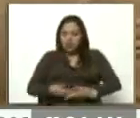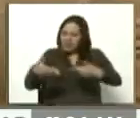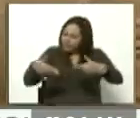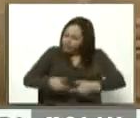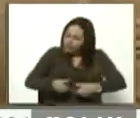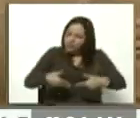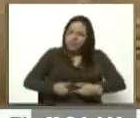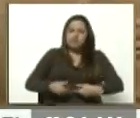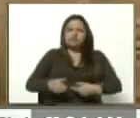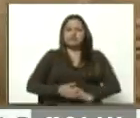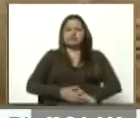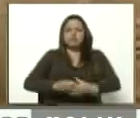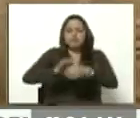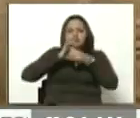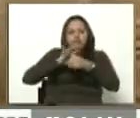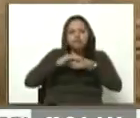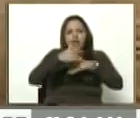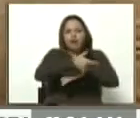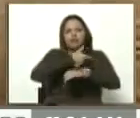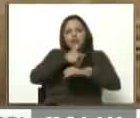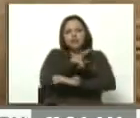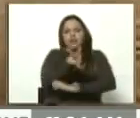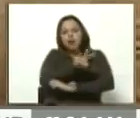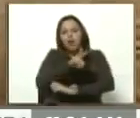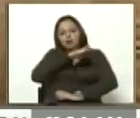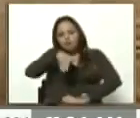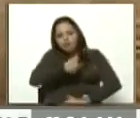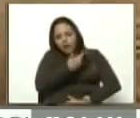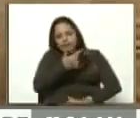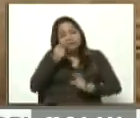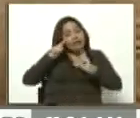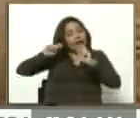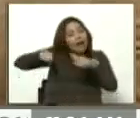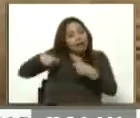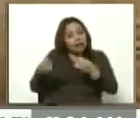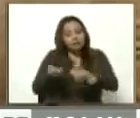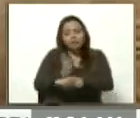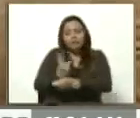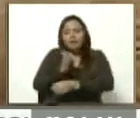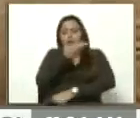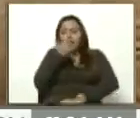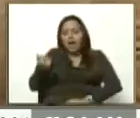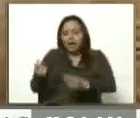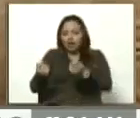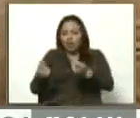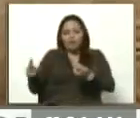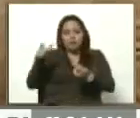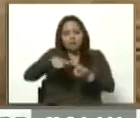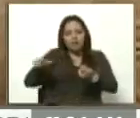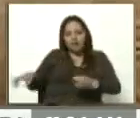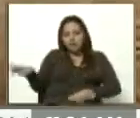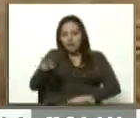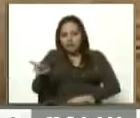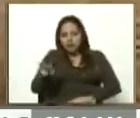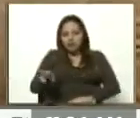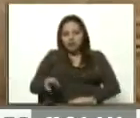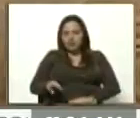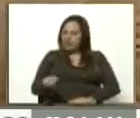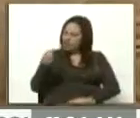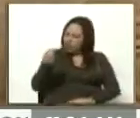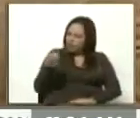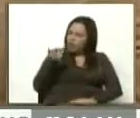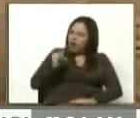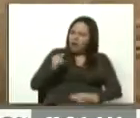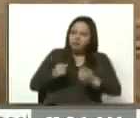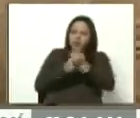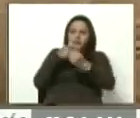esfuerzo mancomunado del Estado venezolano para tratar de acelerar y de mejorar la economía del venezolano, ¿en qué él redunda al venezolano, al